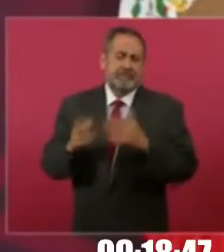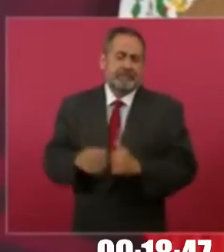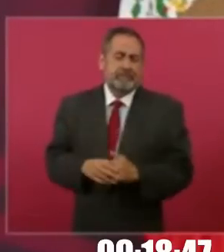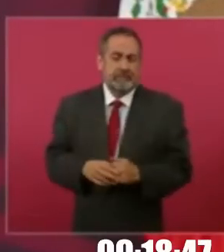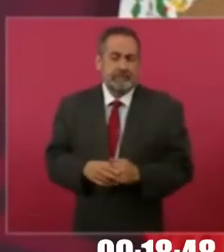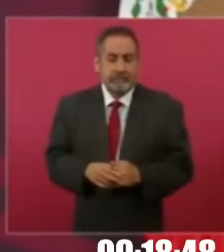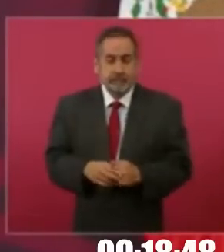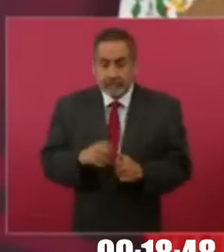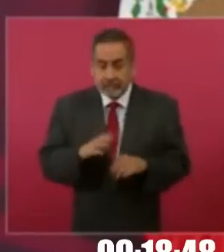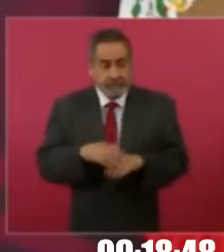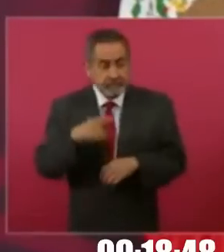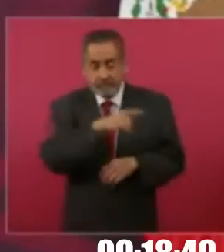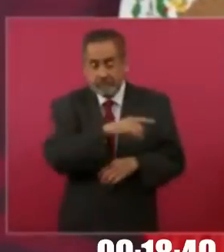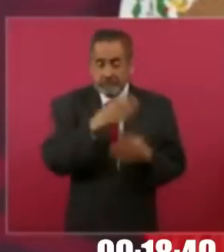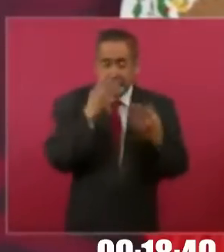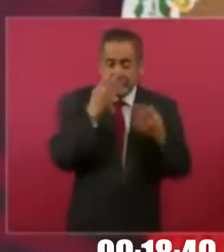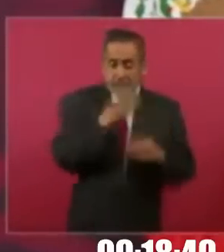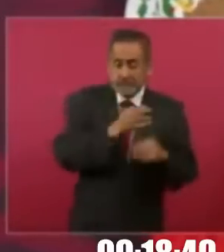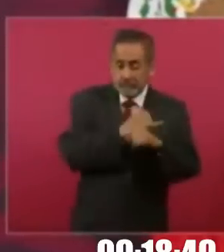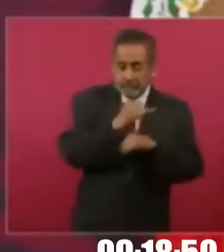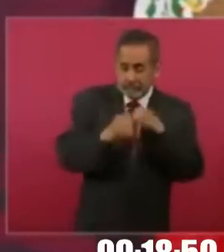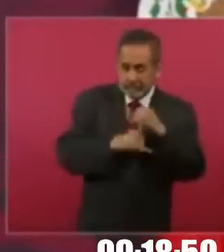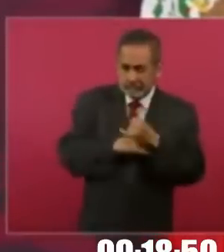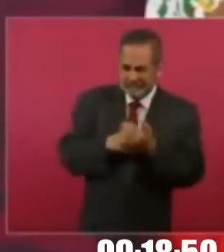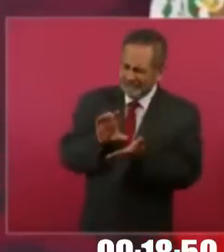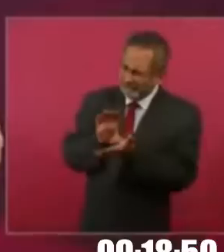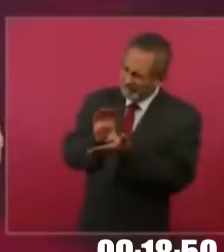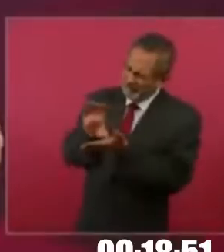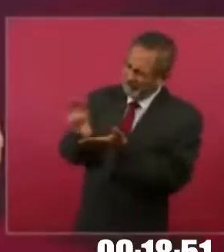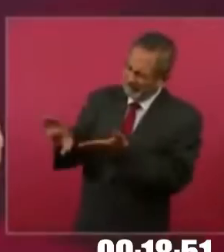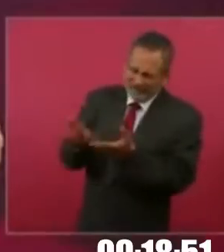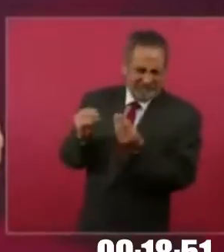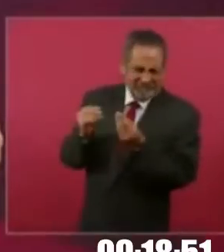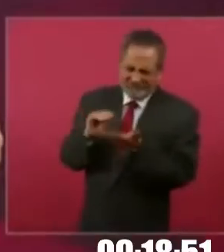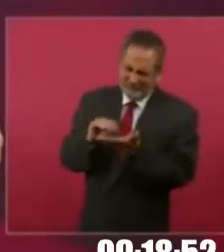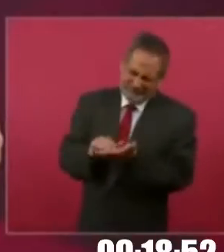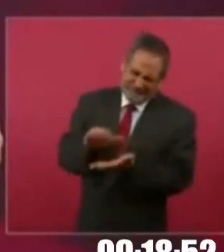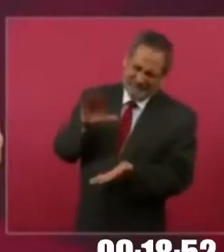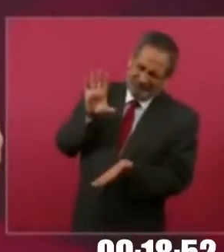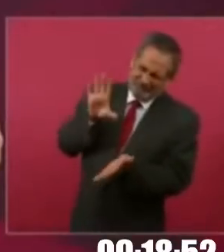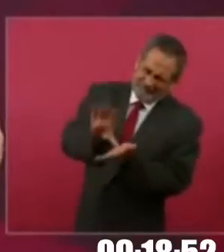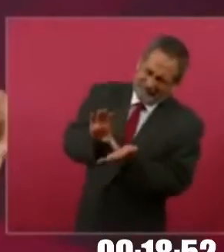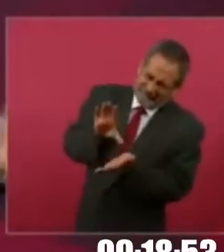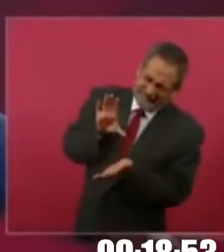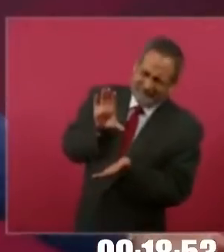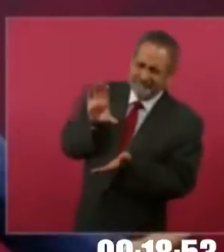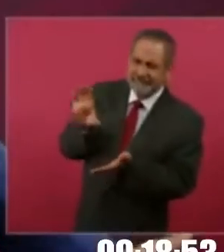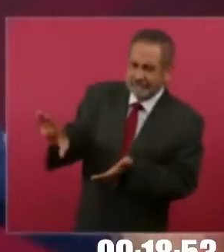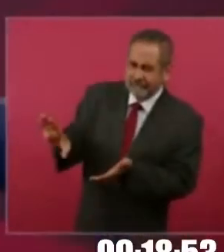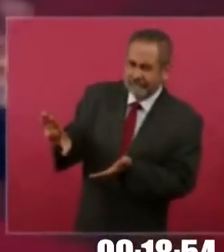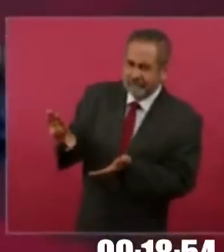porque les dieron muchísimo más de deuda entonces